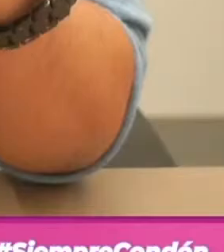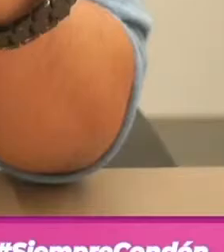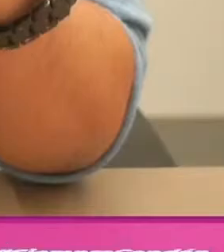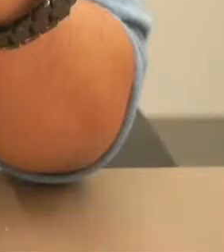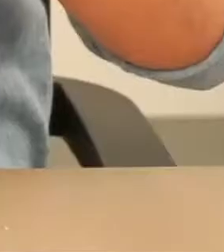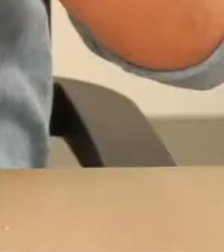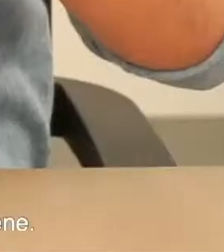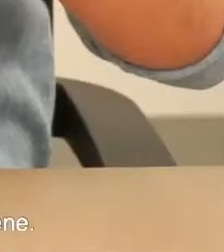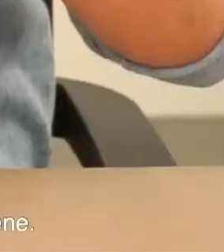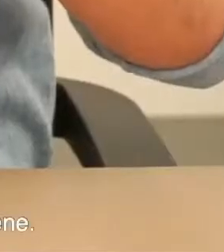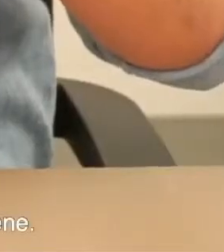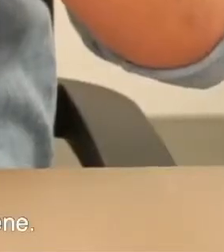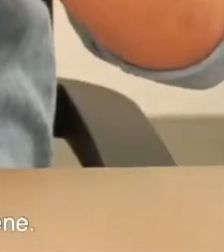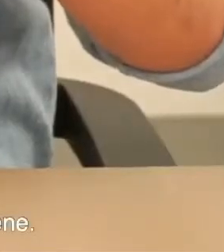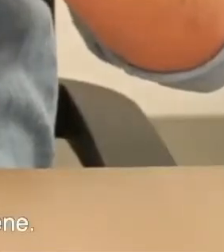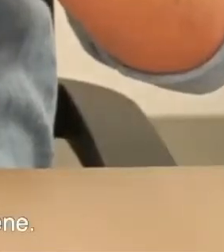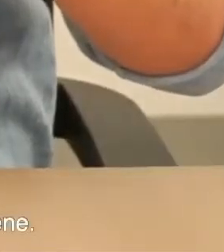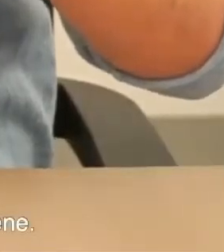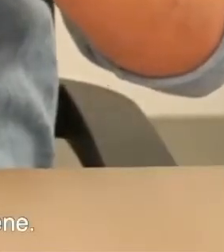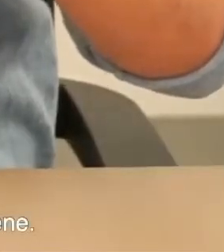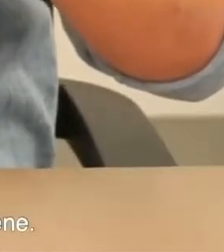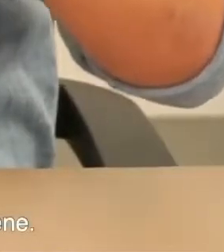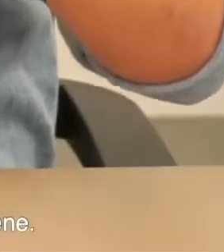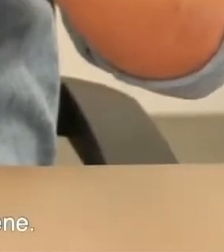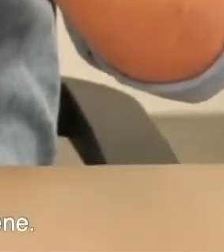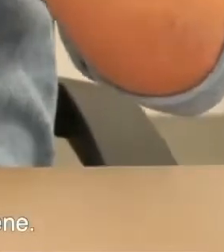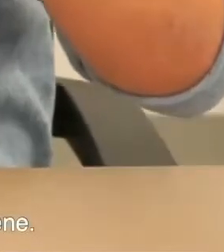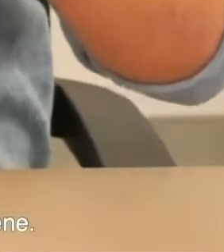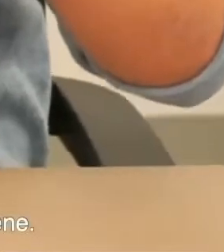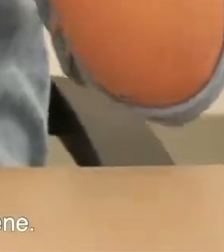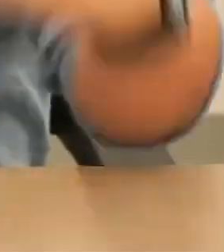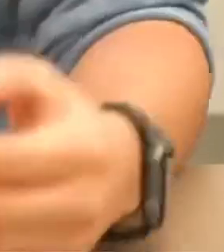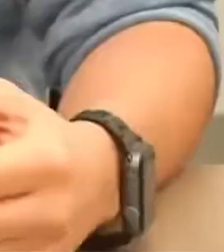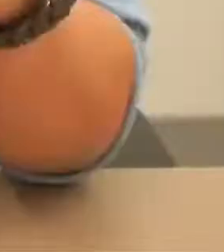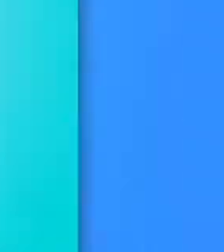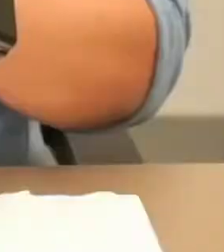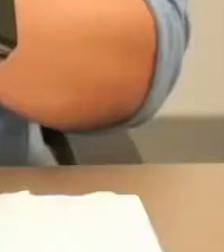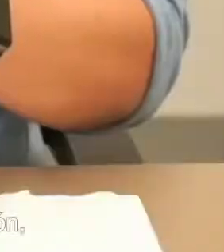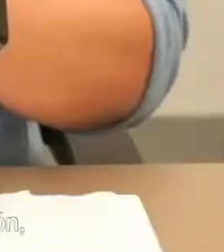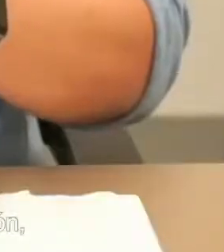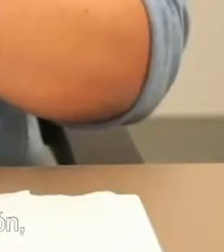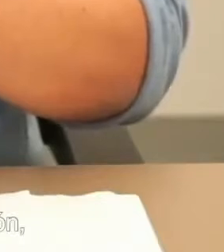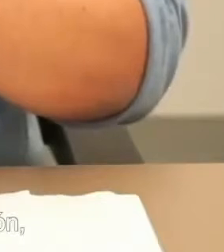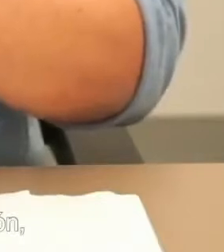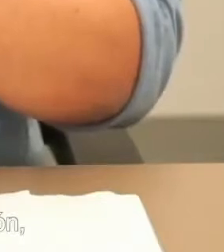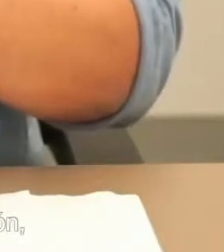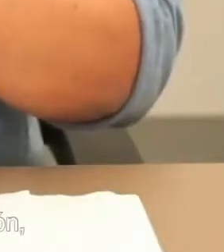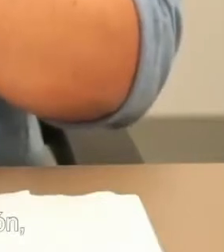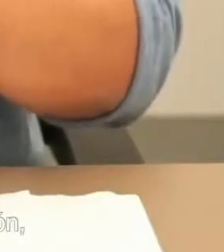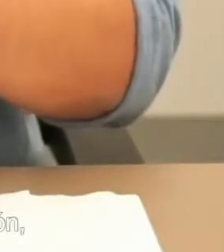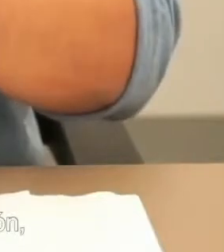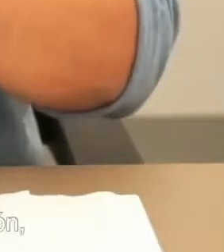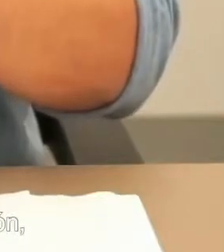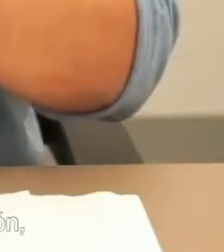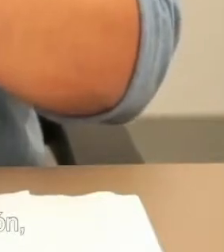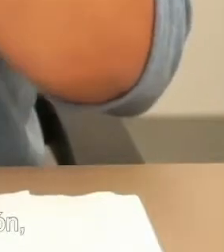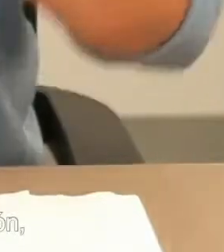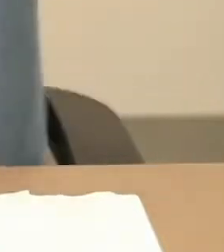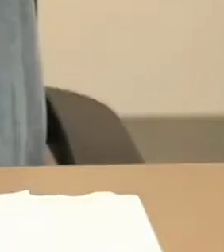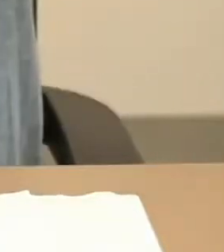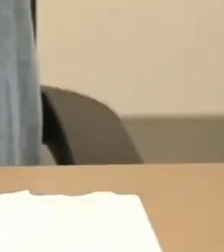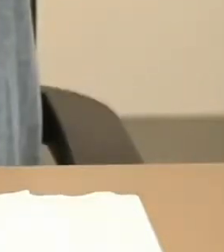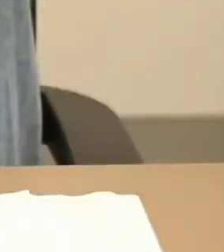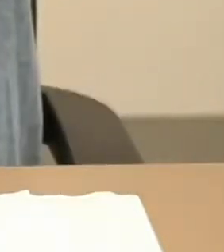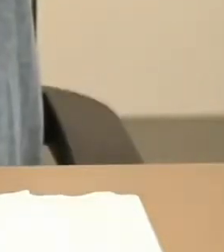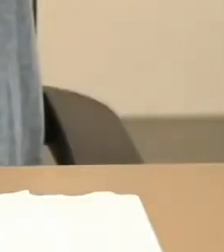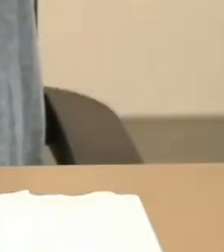el semen. Con la otra mano, desenróllalo hasta la base del pene. Después de eyacular y antes de perder la